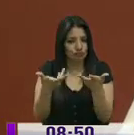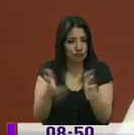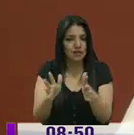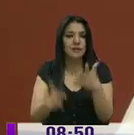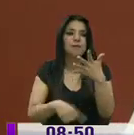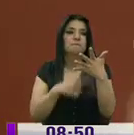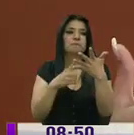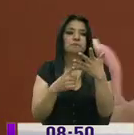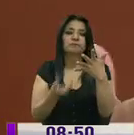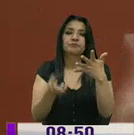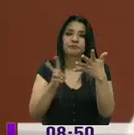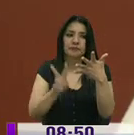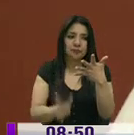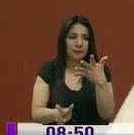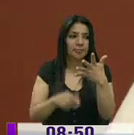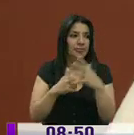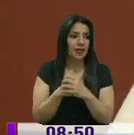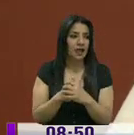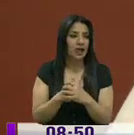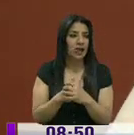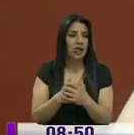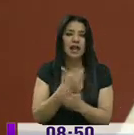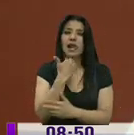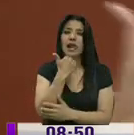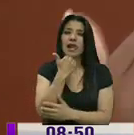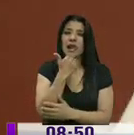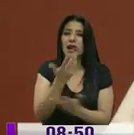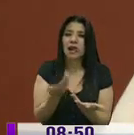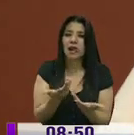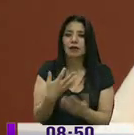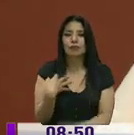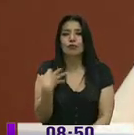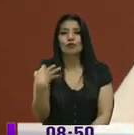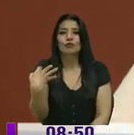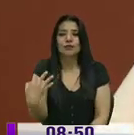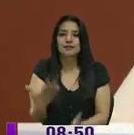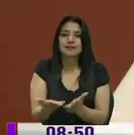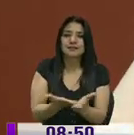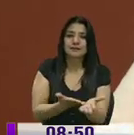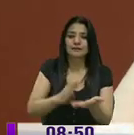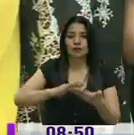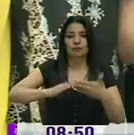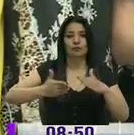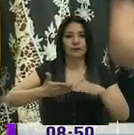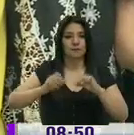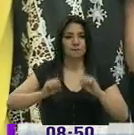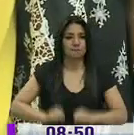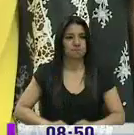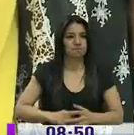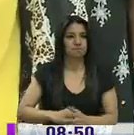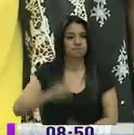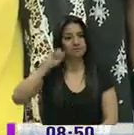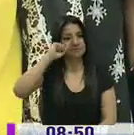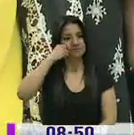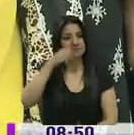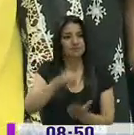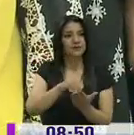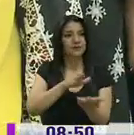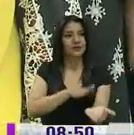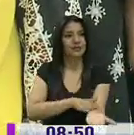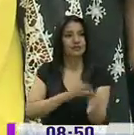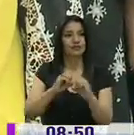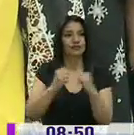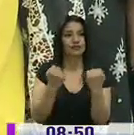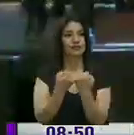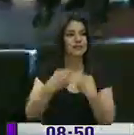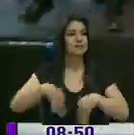que hayan hecho algún tipo de voluntariado de servicio con la comunidad recuerde que el proyecto social es esencial